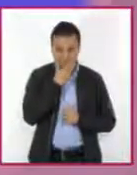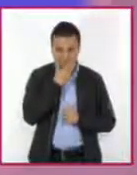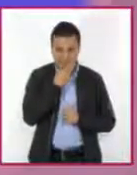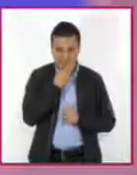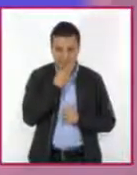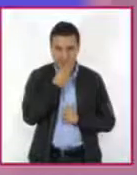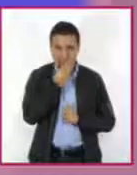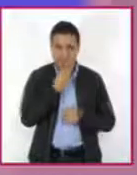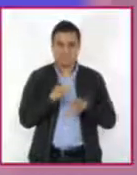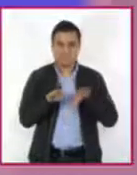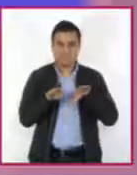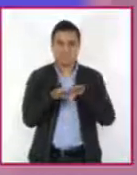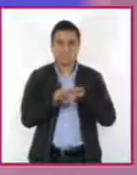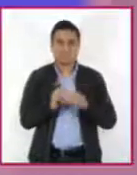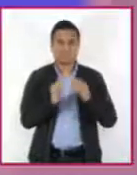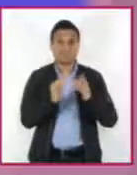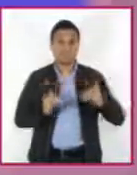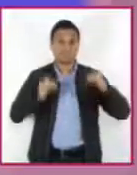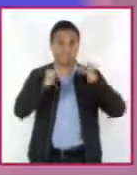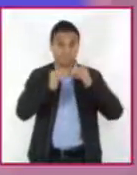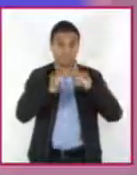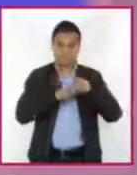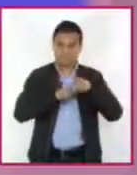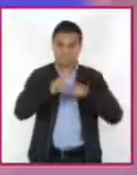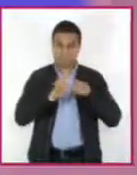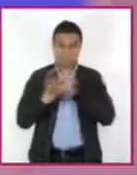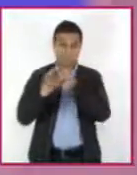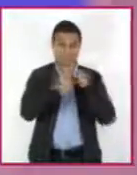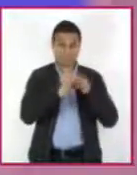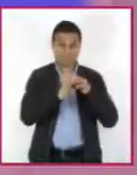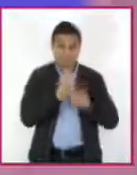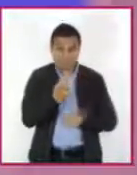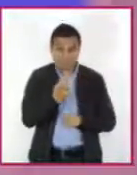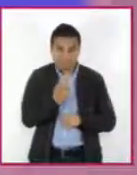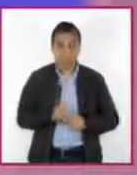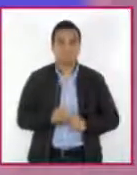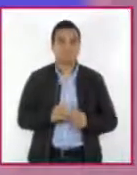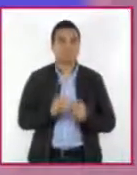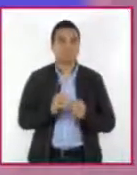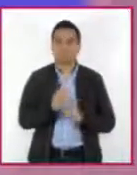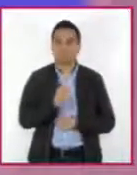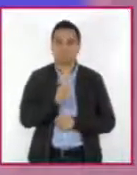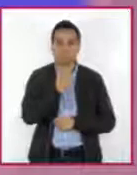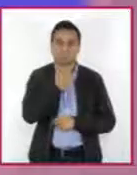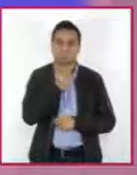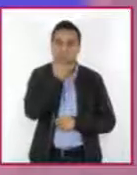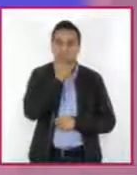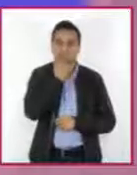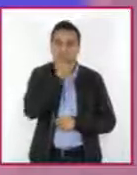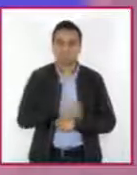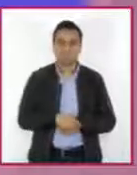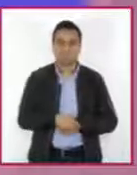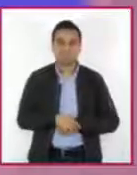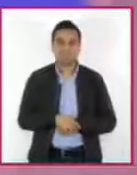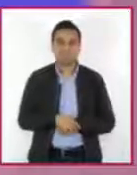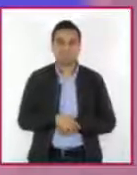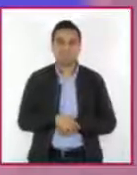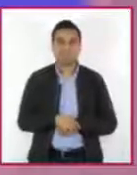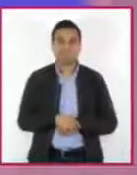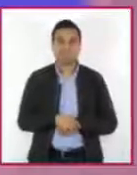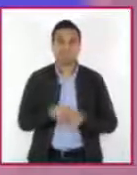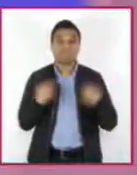Ay. ¿Igualdad y fraternidad? Esa respuesta es incorrecta. Maestras tienen la oportunidad